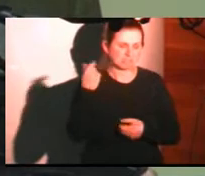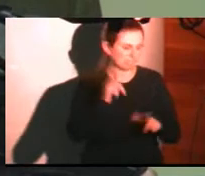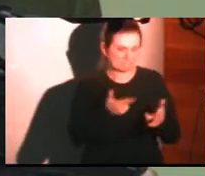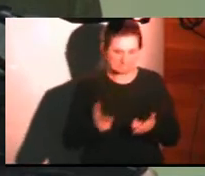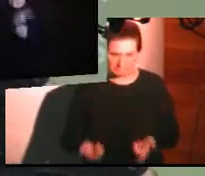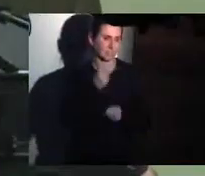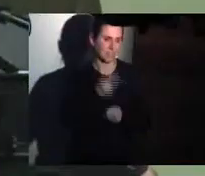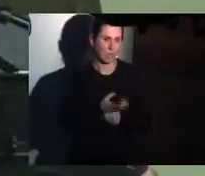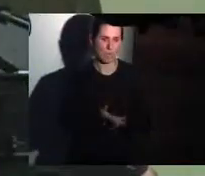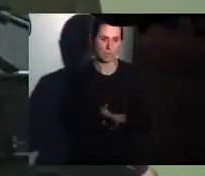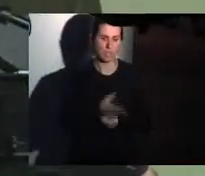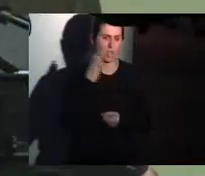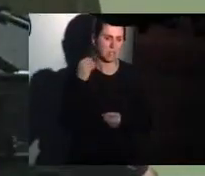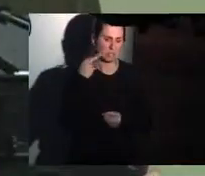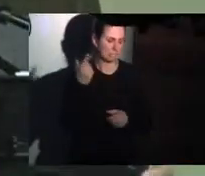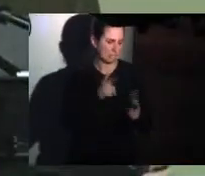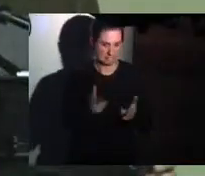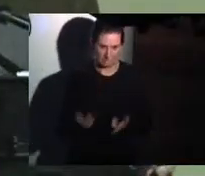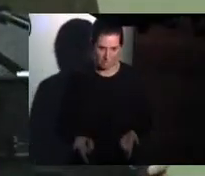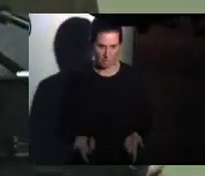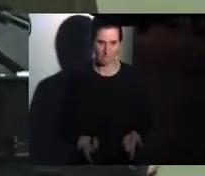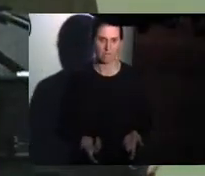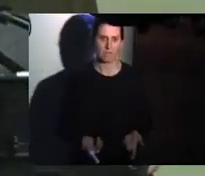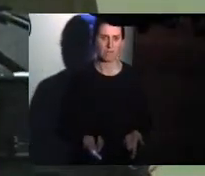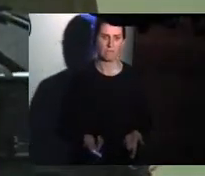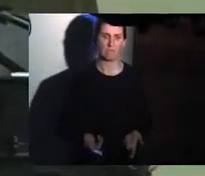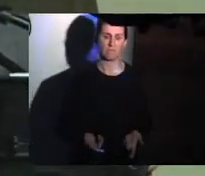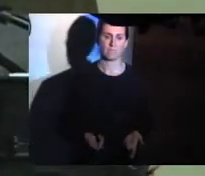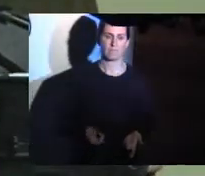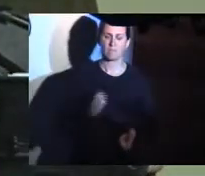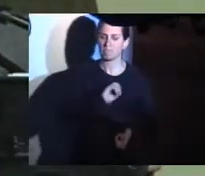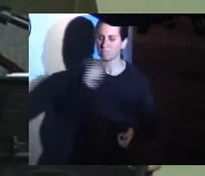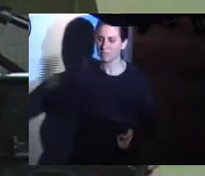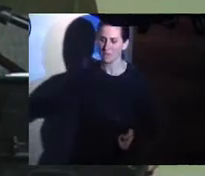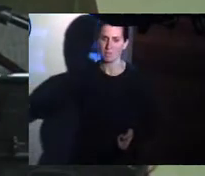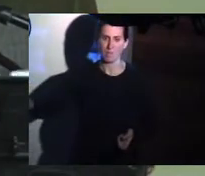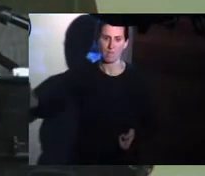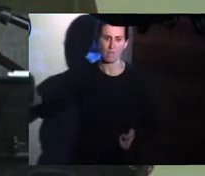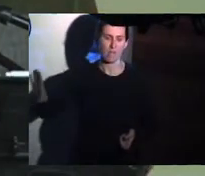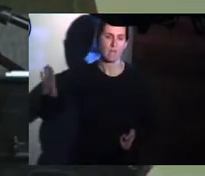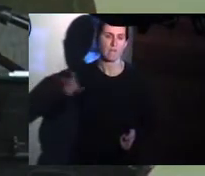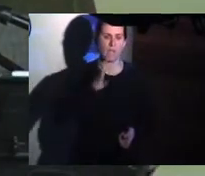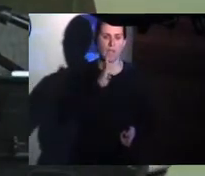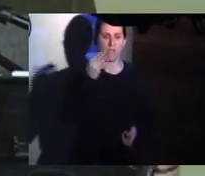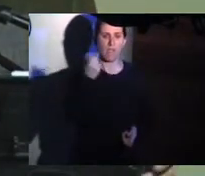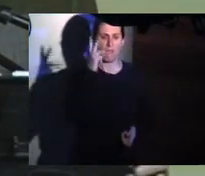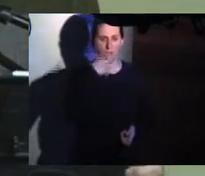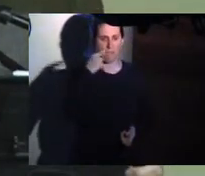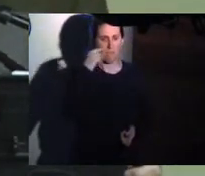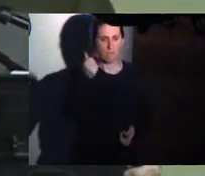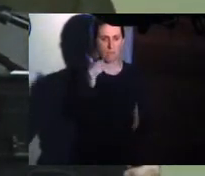así que iban a Bahía Blanca. Y cuando en La Plata estaba en su lecho